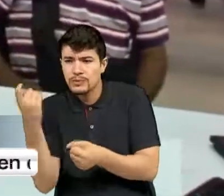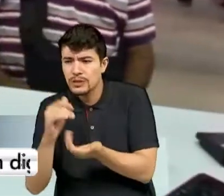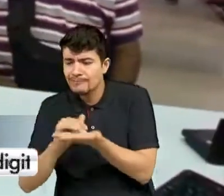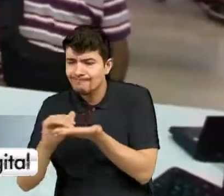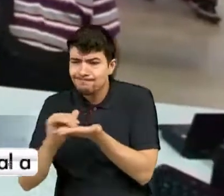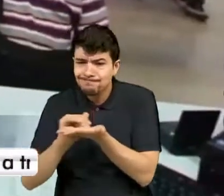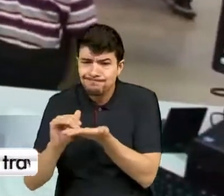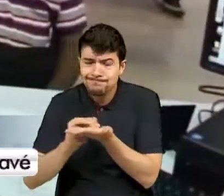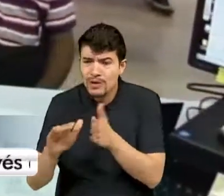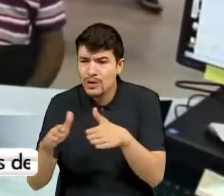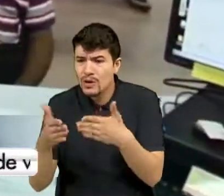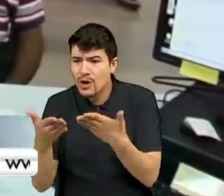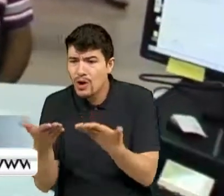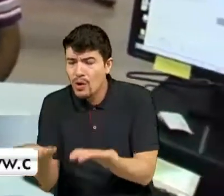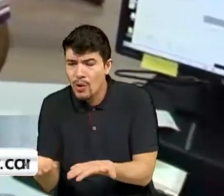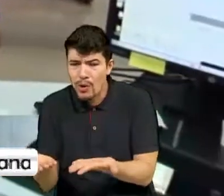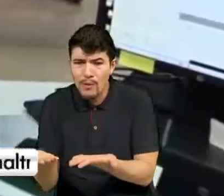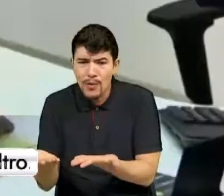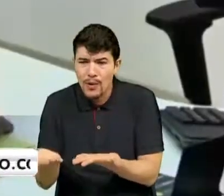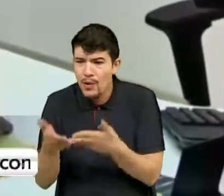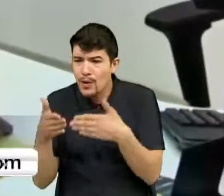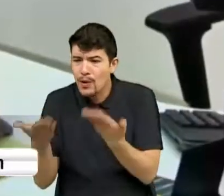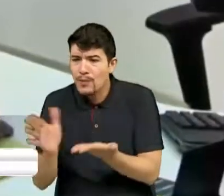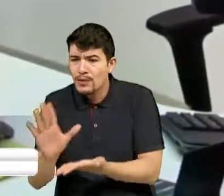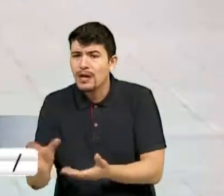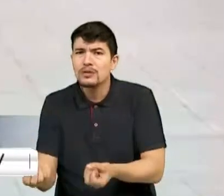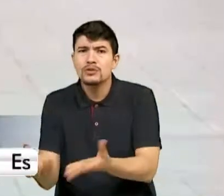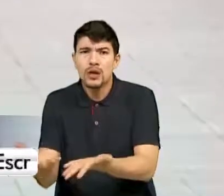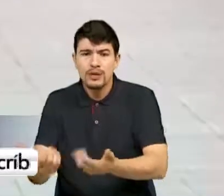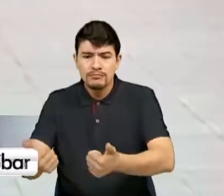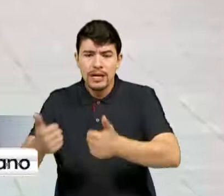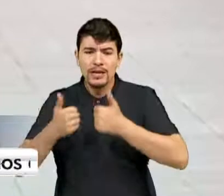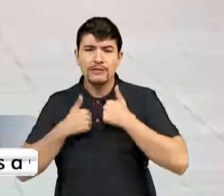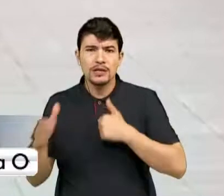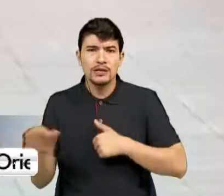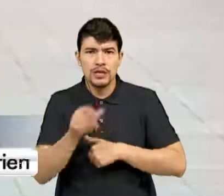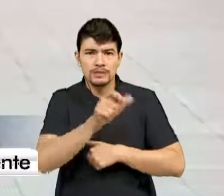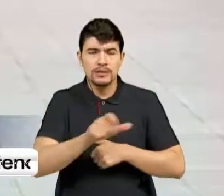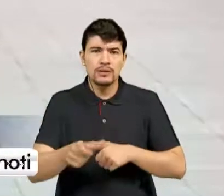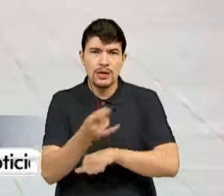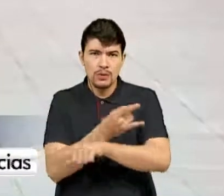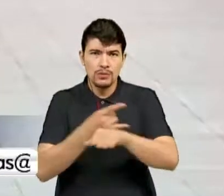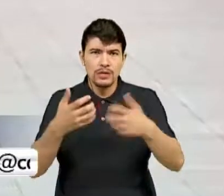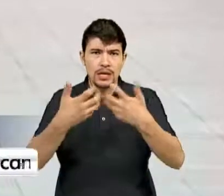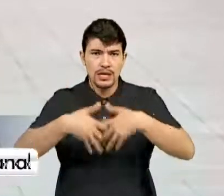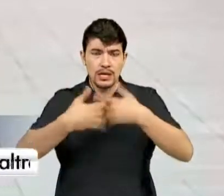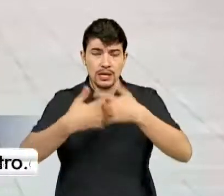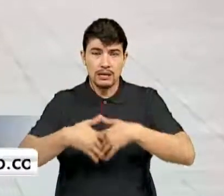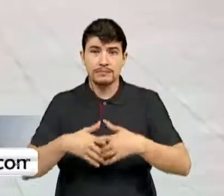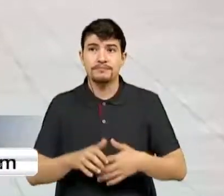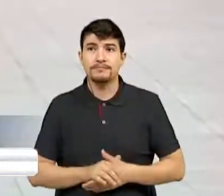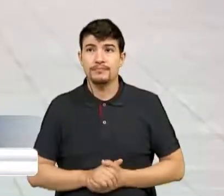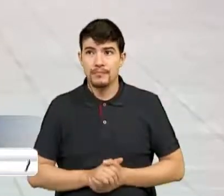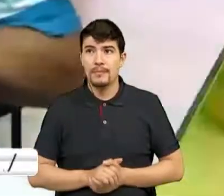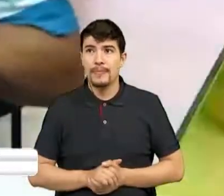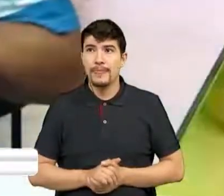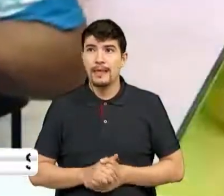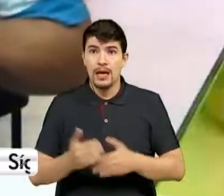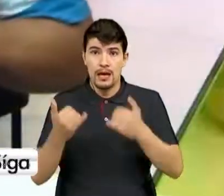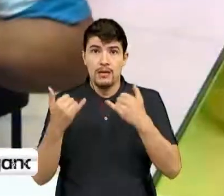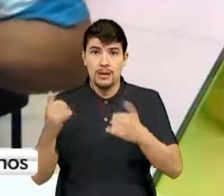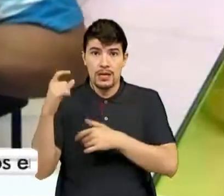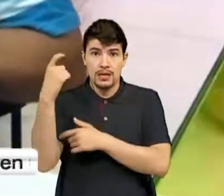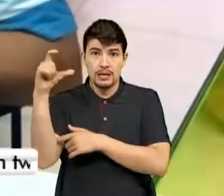pueda darles como un beneficio a los usuarios. Y es que en los últimos días se viene promoviendo una masiva movilización en la